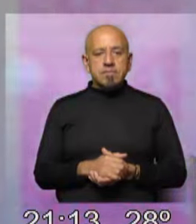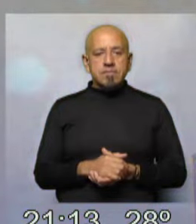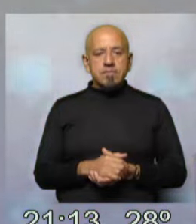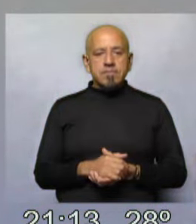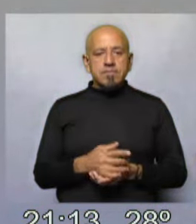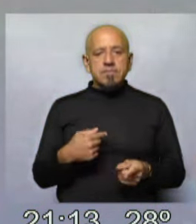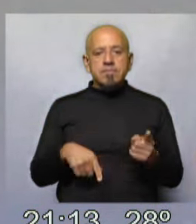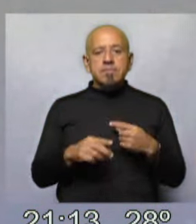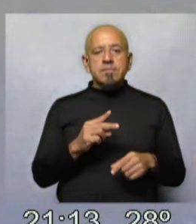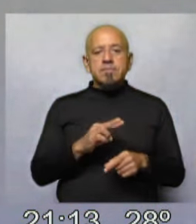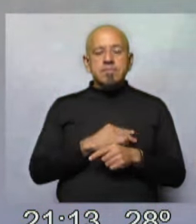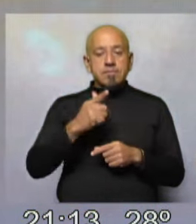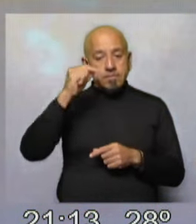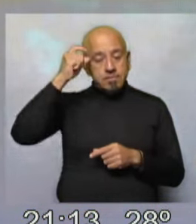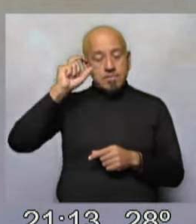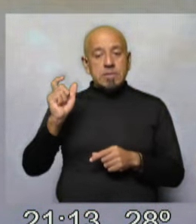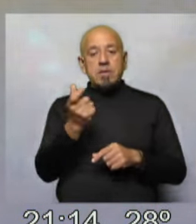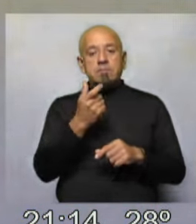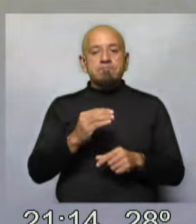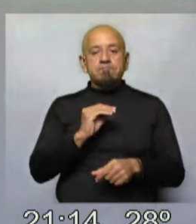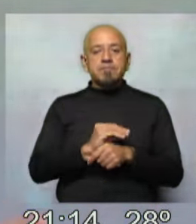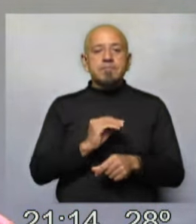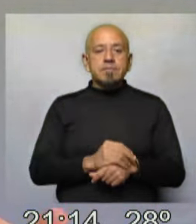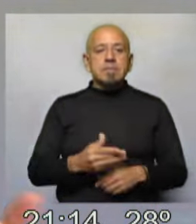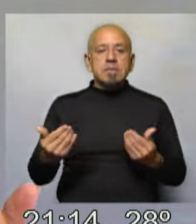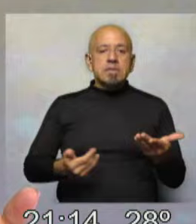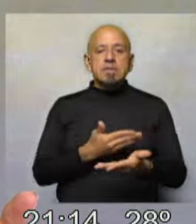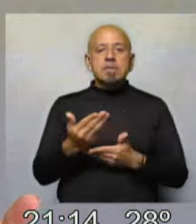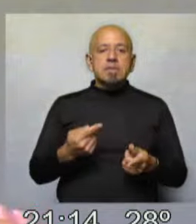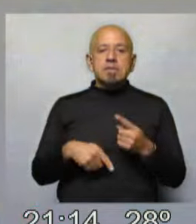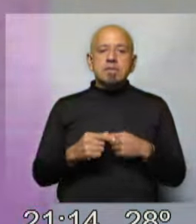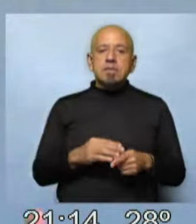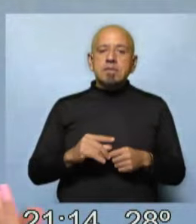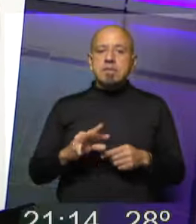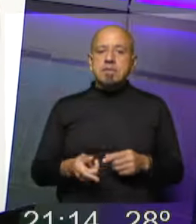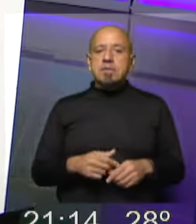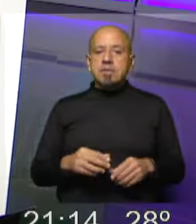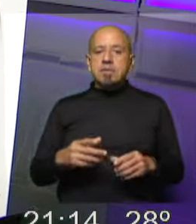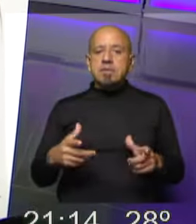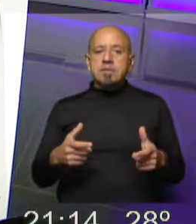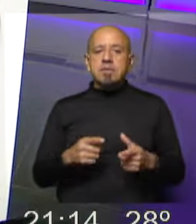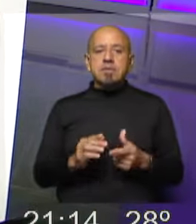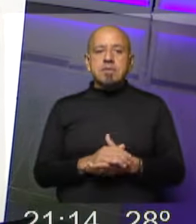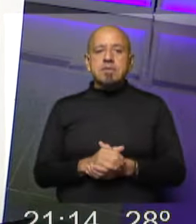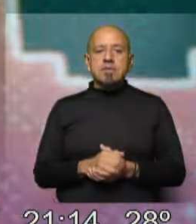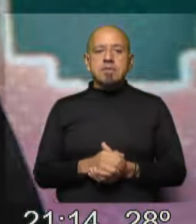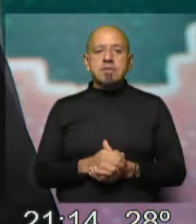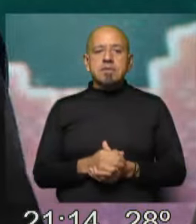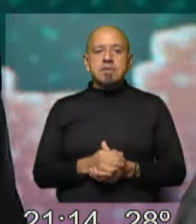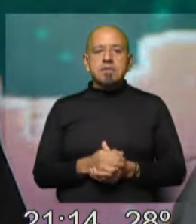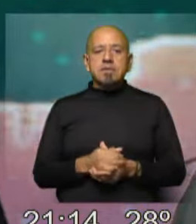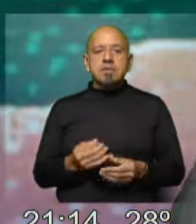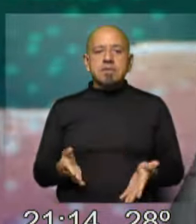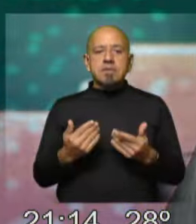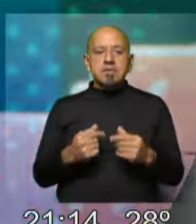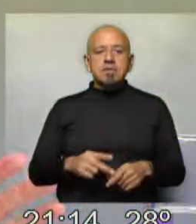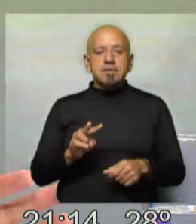bien cambio cultural a cuidar las cositas comp porque después se roban las pelotas las cos no por favor